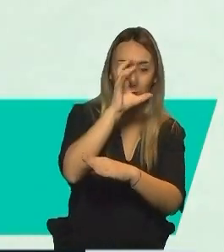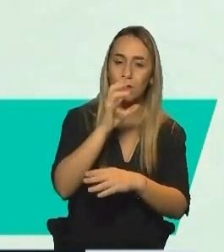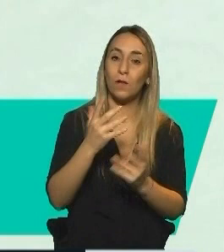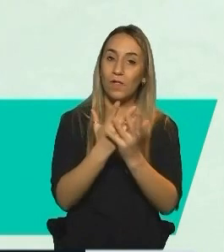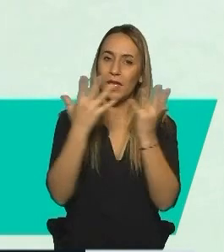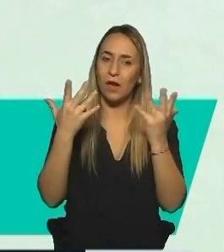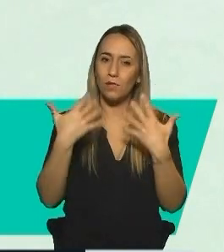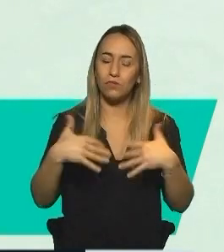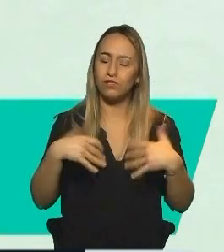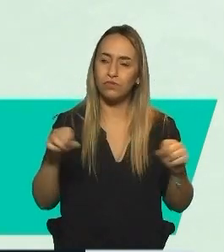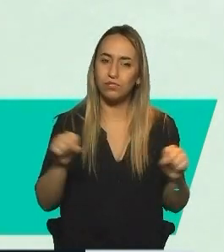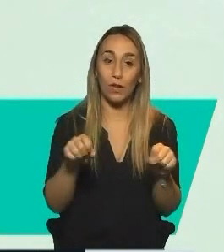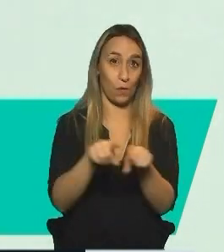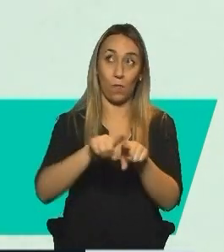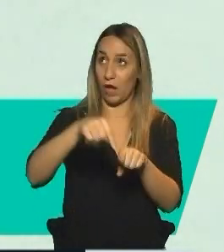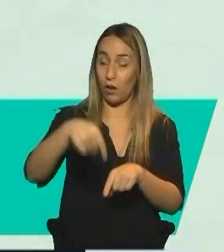frío, así como hoy.